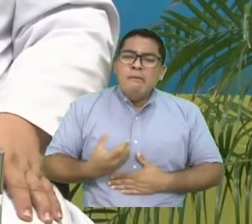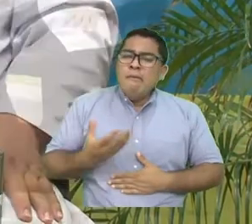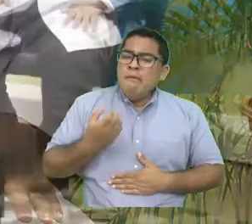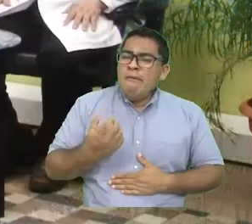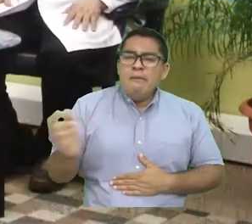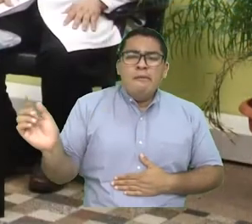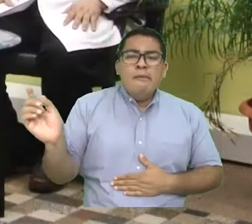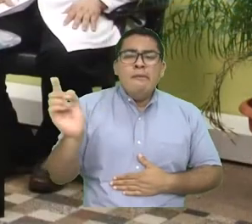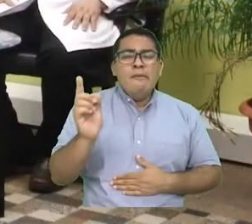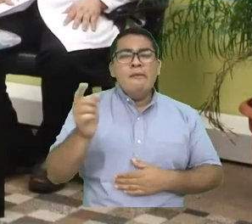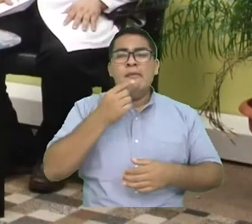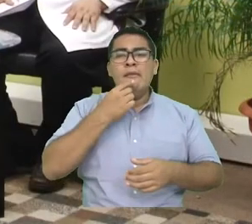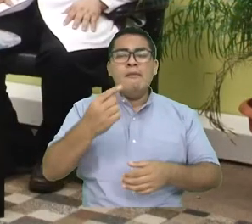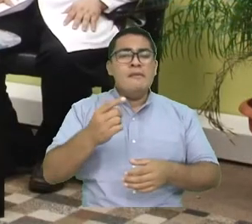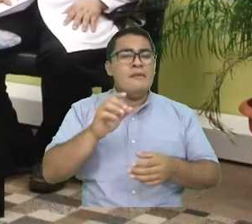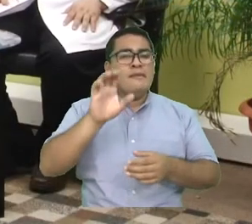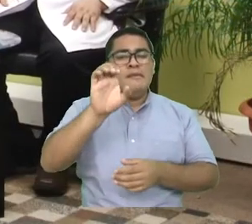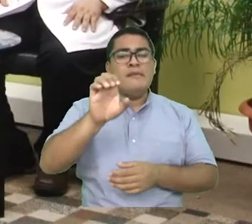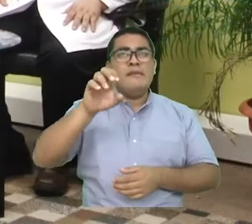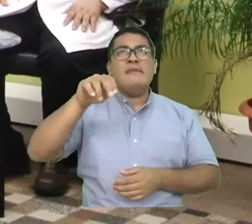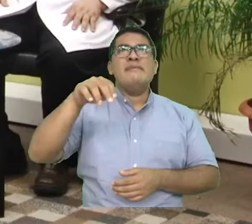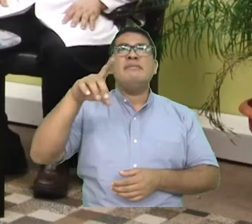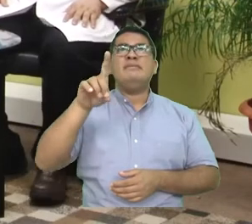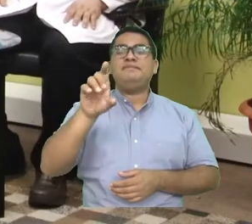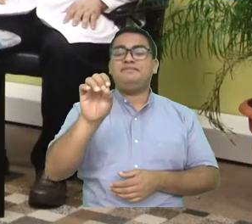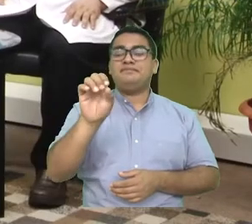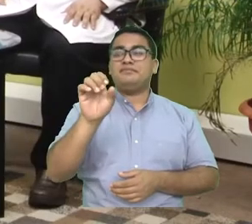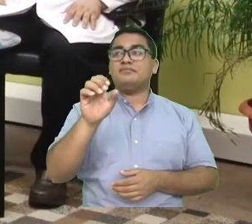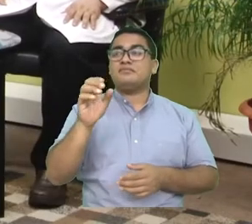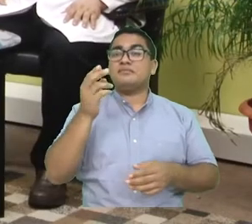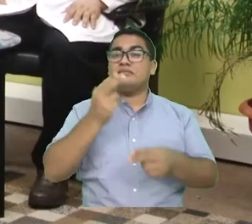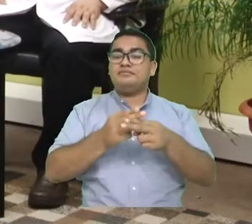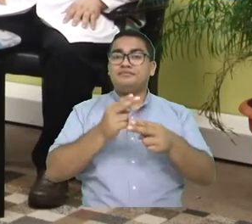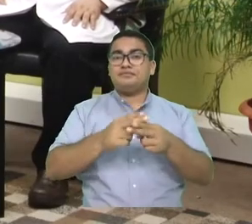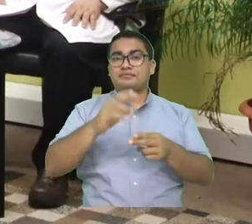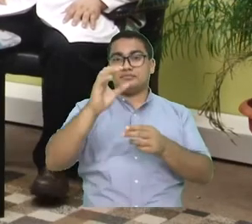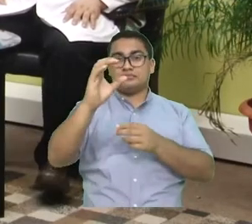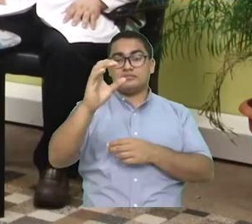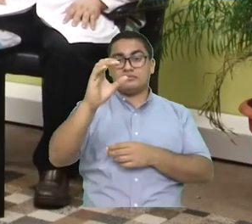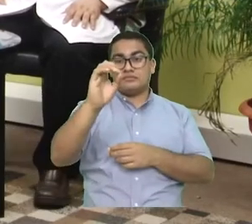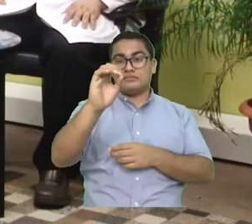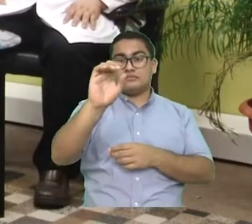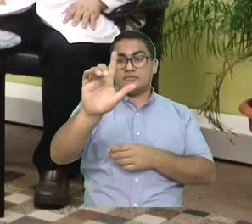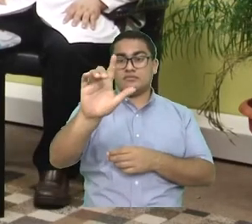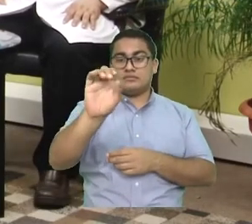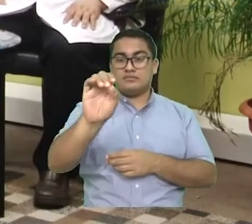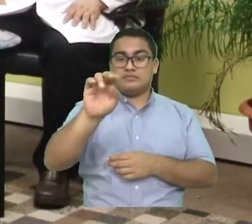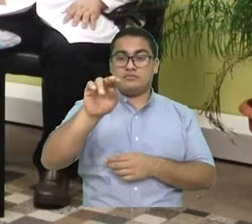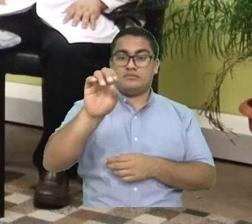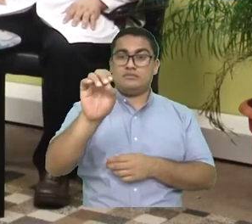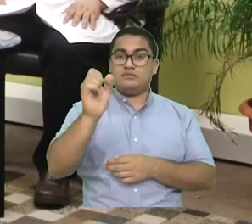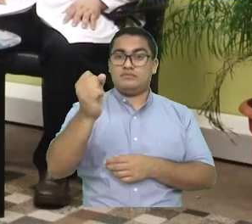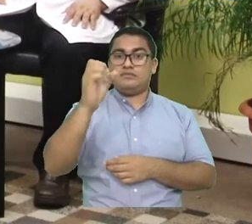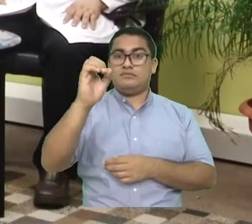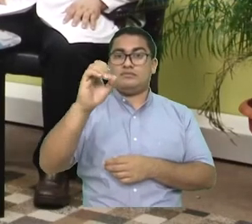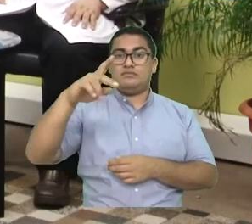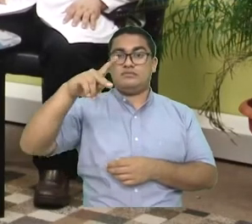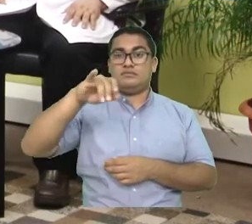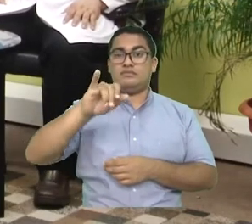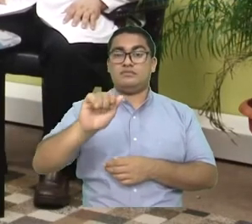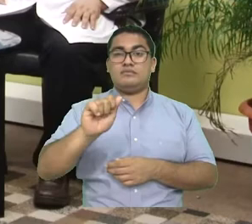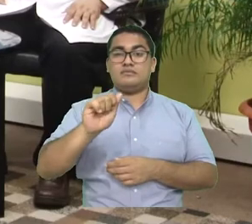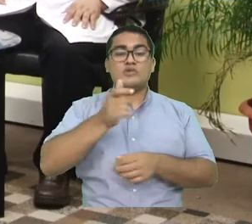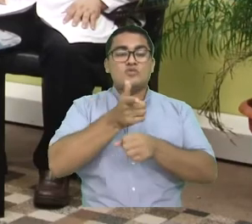me habla de la endoscopía. Nosotros estábamos viendo, creo que es un proceso de colonoscopía. Sí. También, por los dos médicos diagnósticos, también se puede